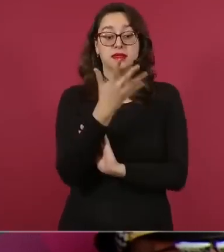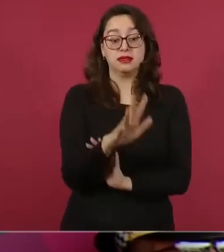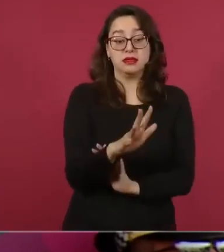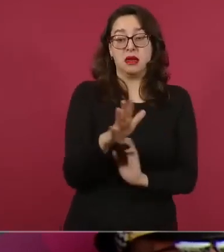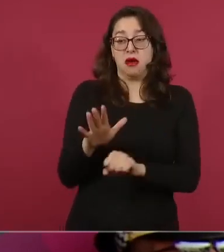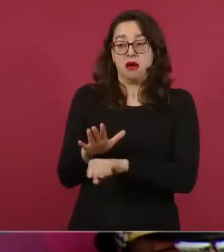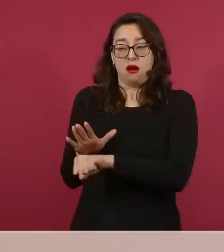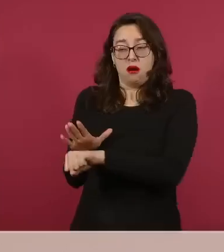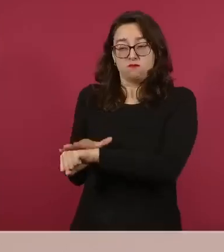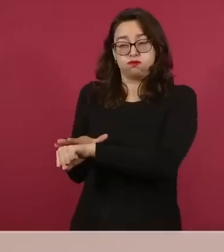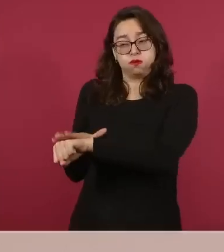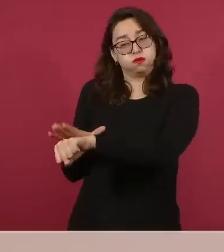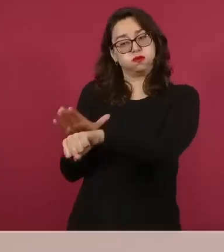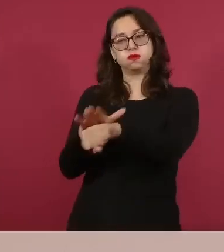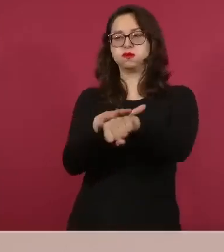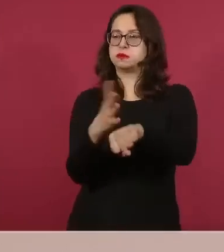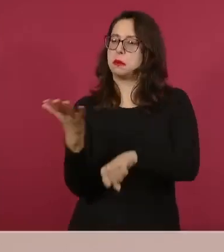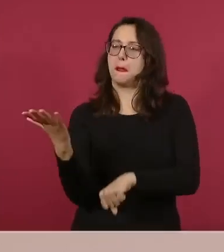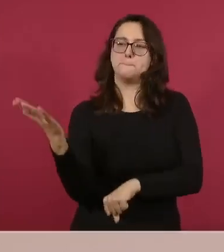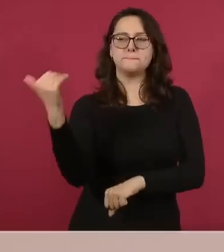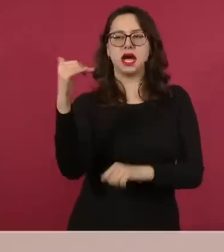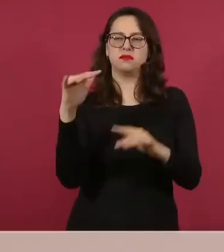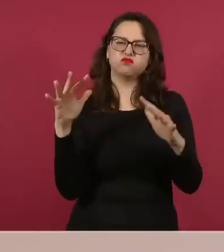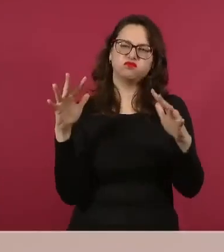al pueblo a tomar las armas,